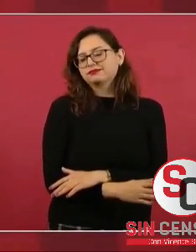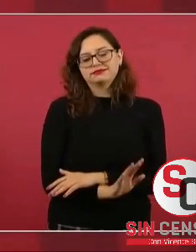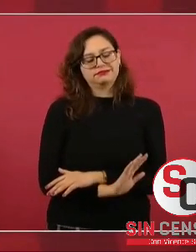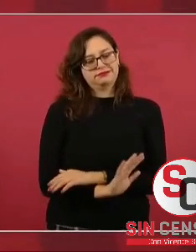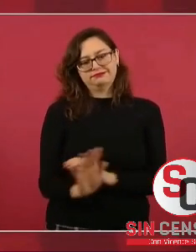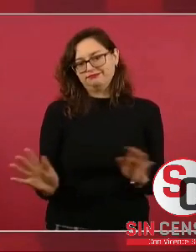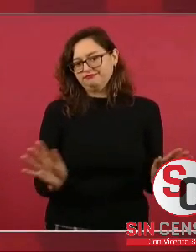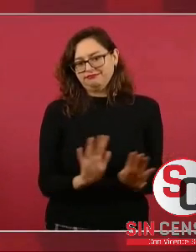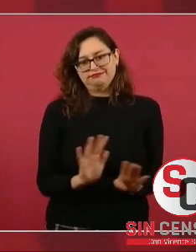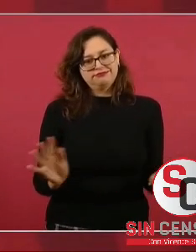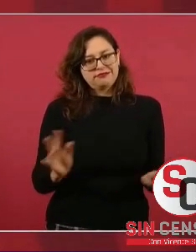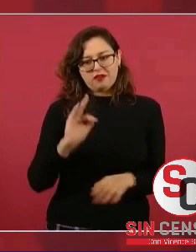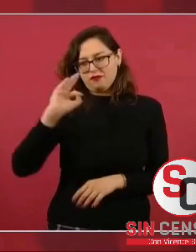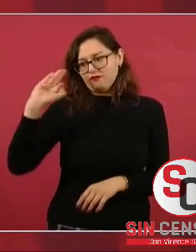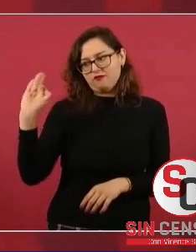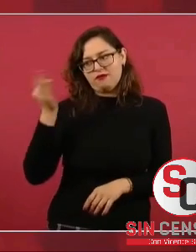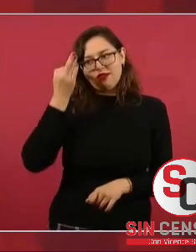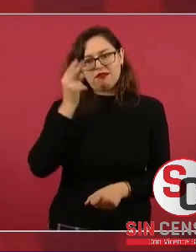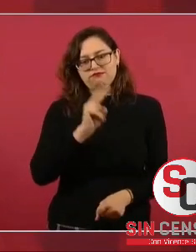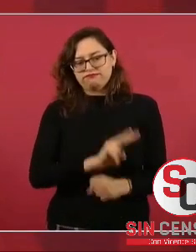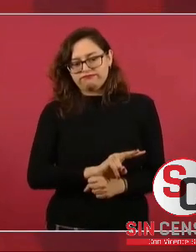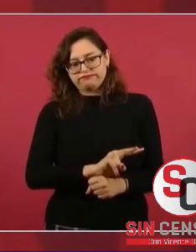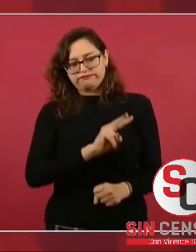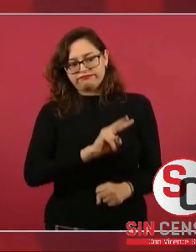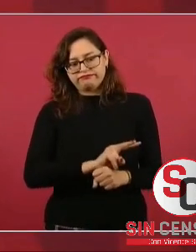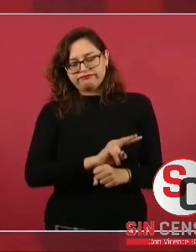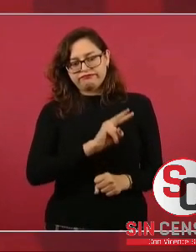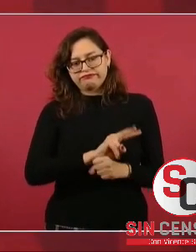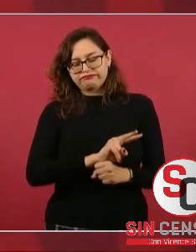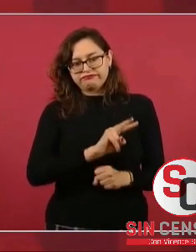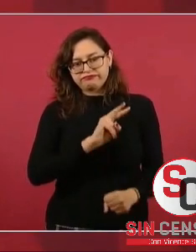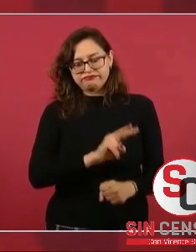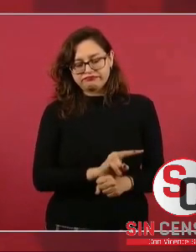acciones que desvíen